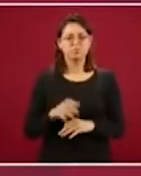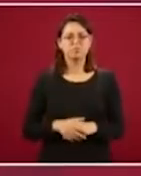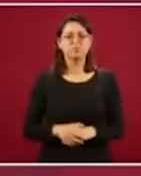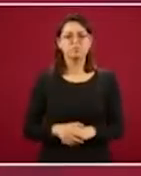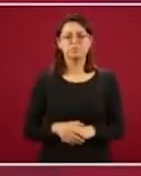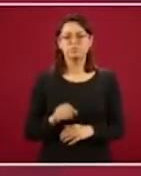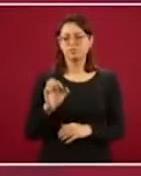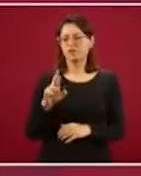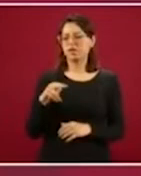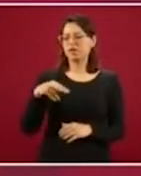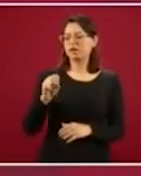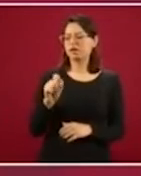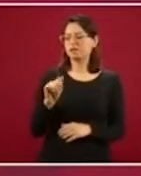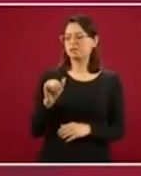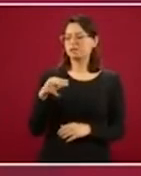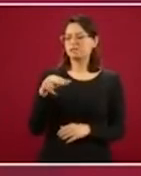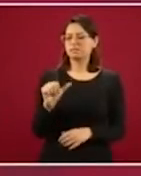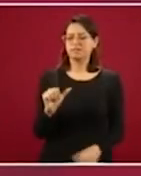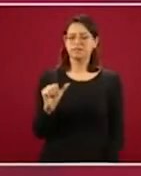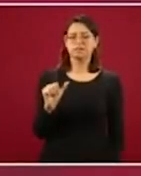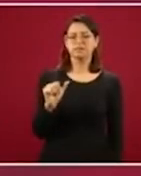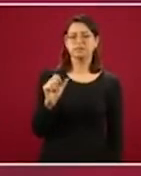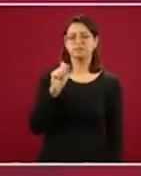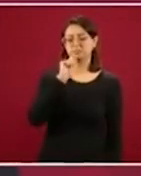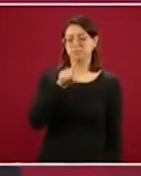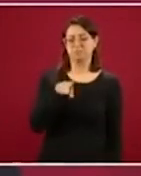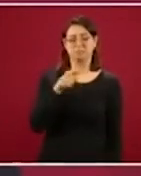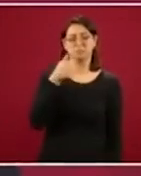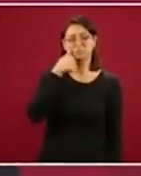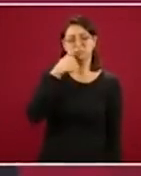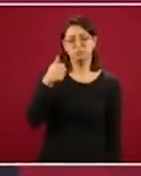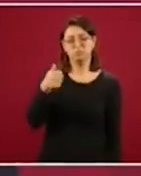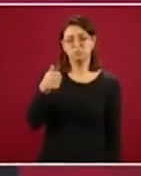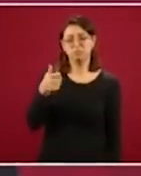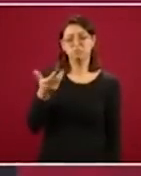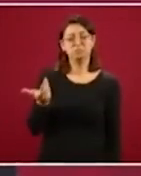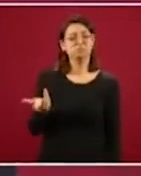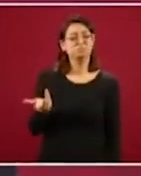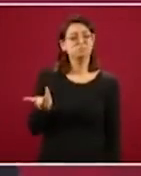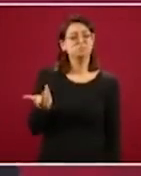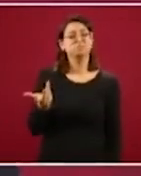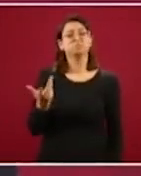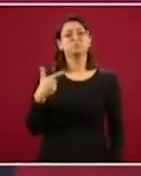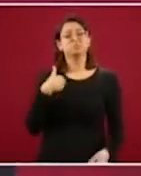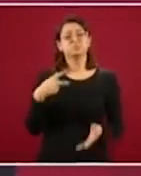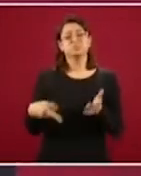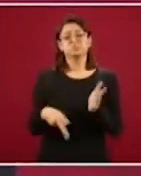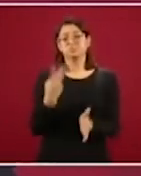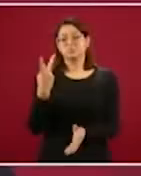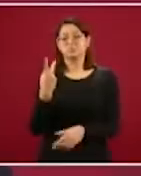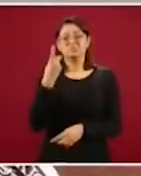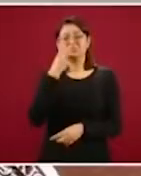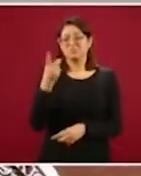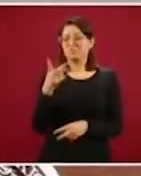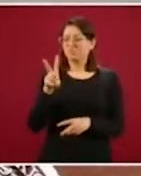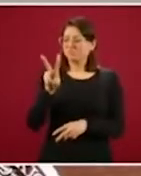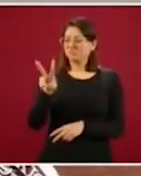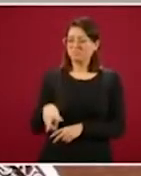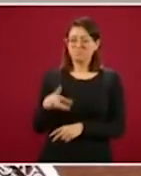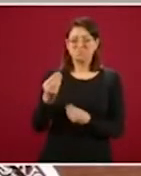es destina godoy y son casos repito muy lamentables